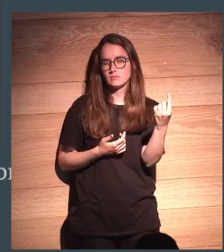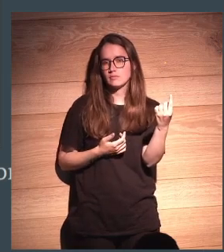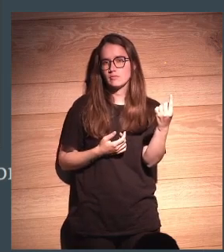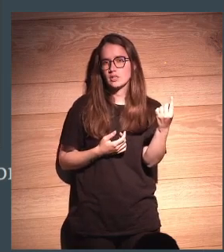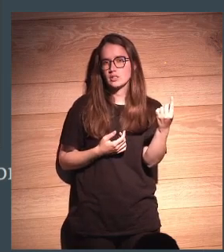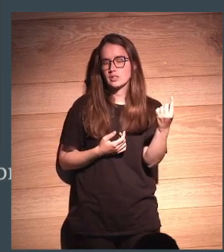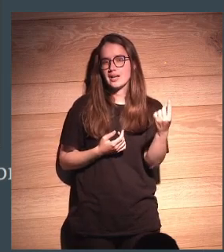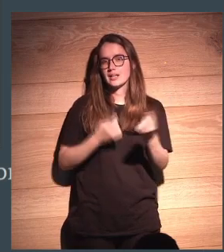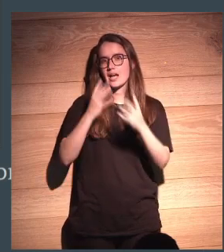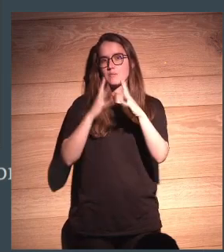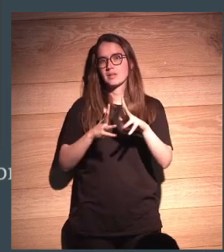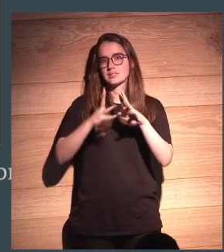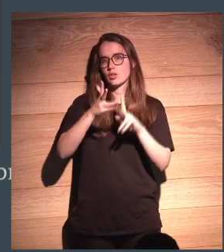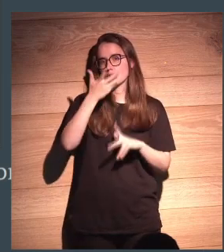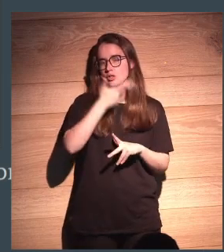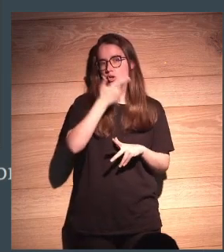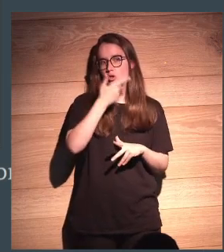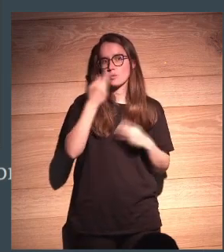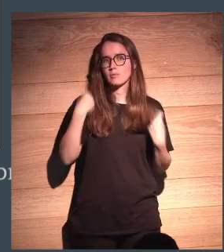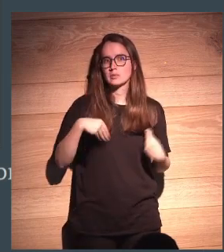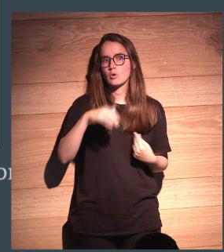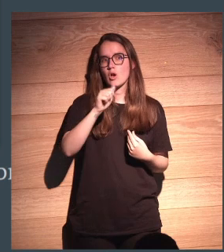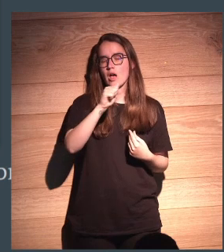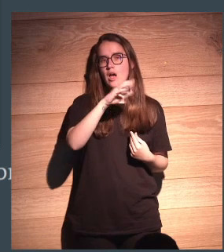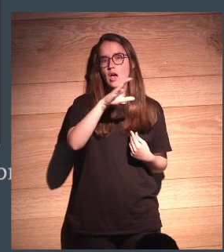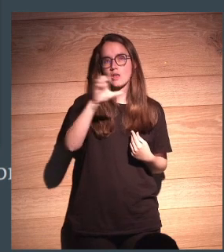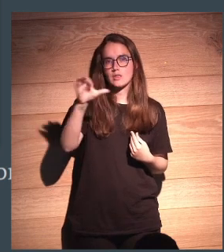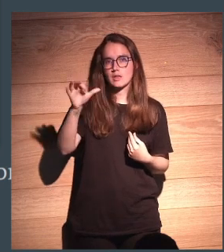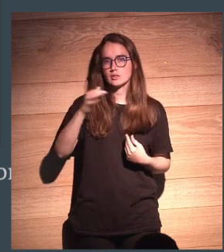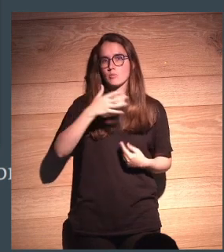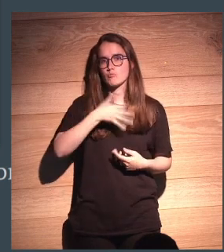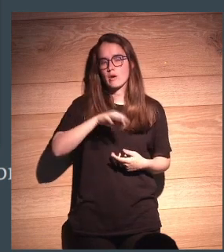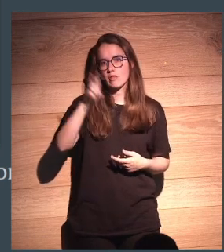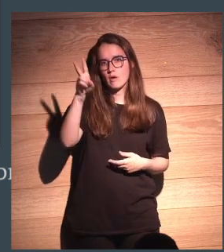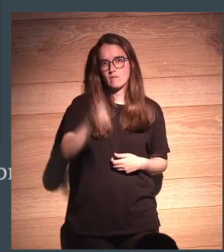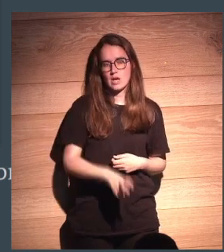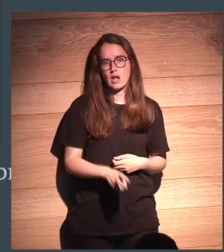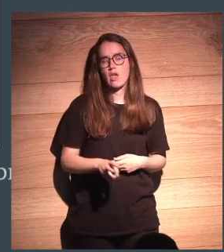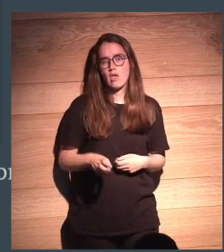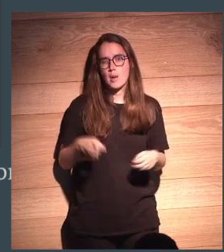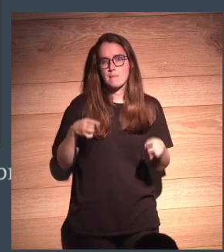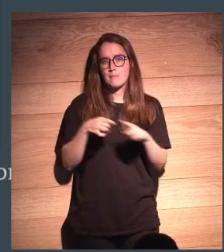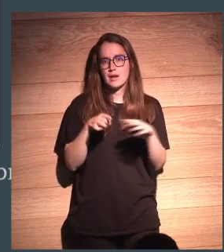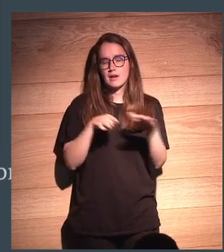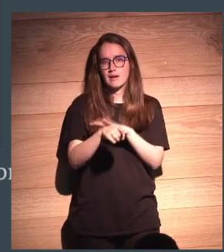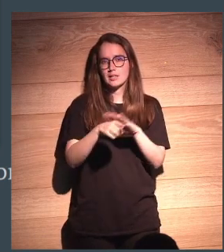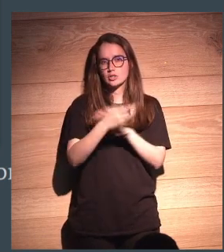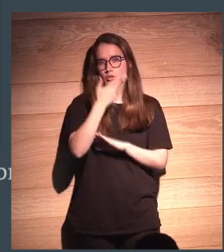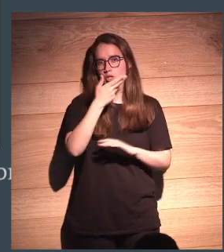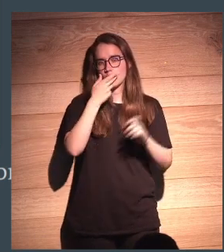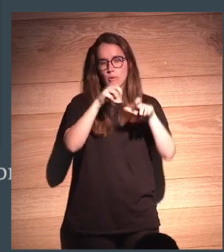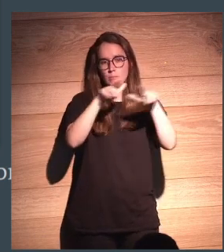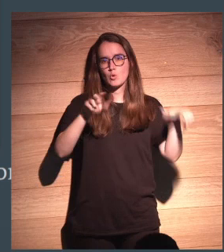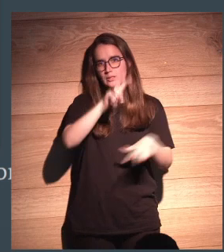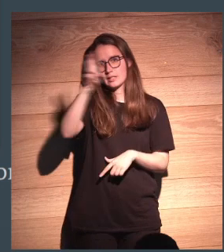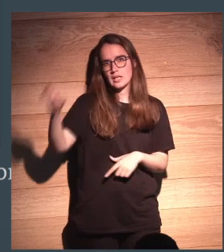Hay administradores de color como Haces, que puede servir para la gestión de color